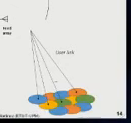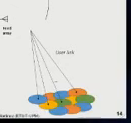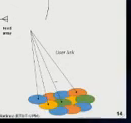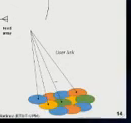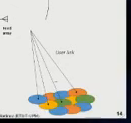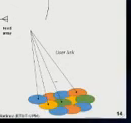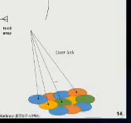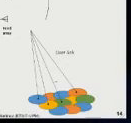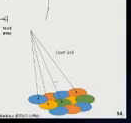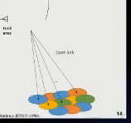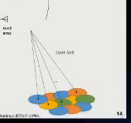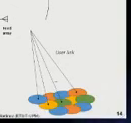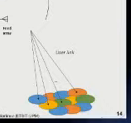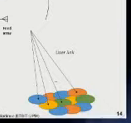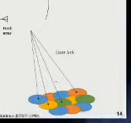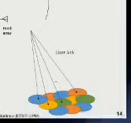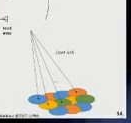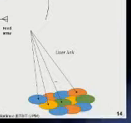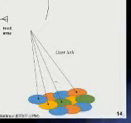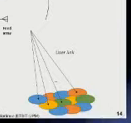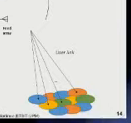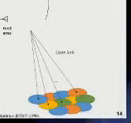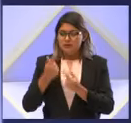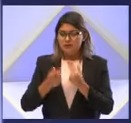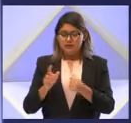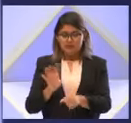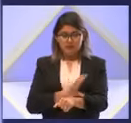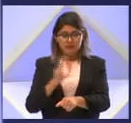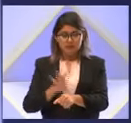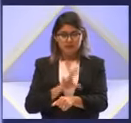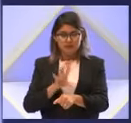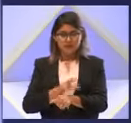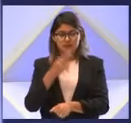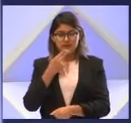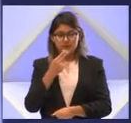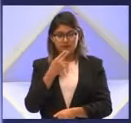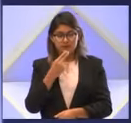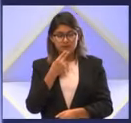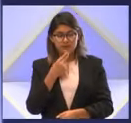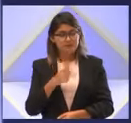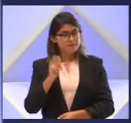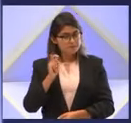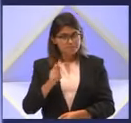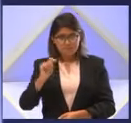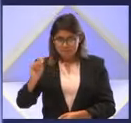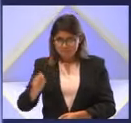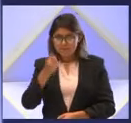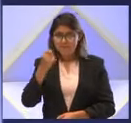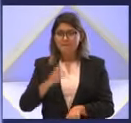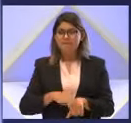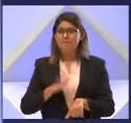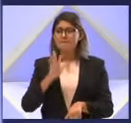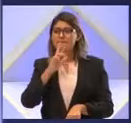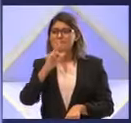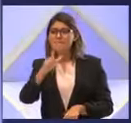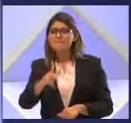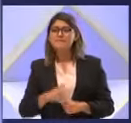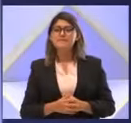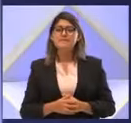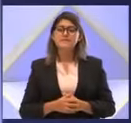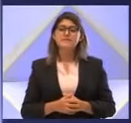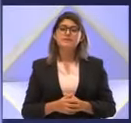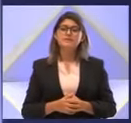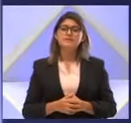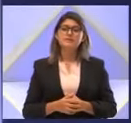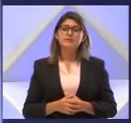entre ese tipo de cargas útiles y las cargas útiles que un procesado a bordo cuya madurez tecnológica pues todavía todavía no es